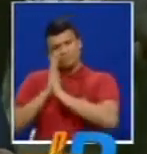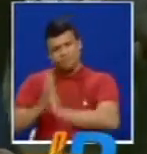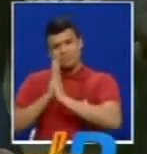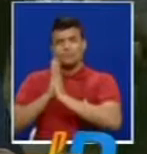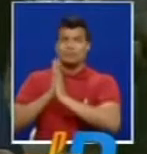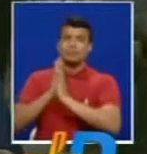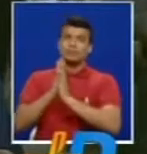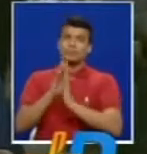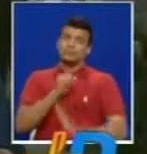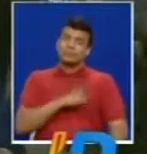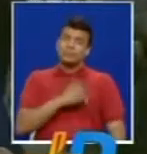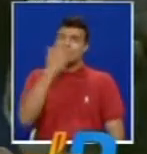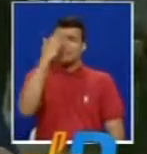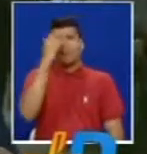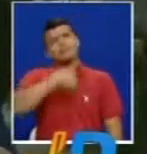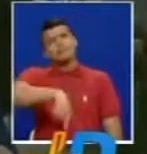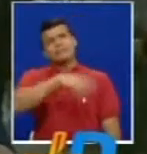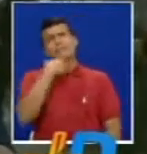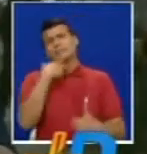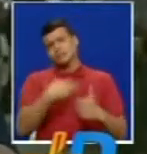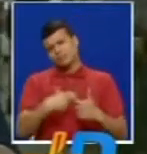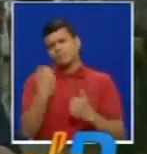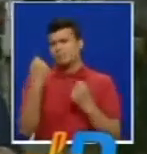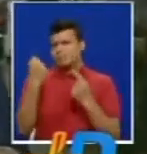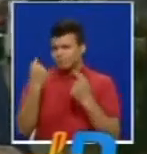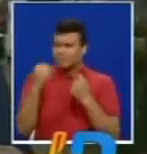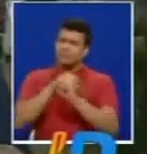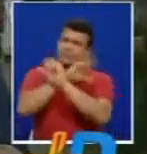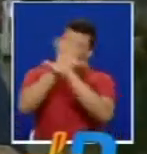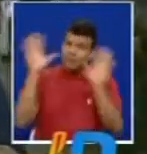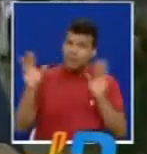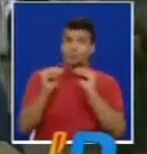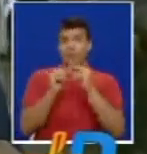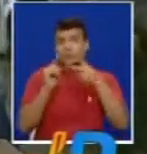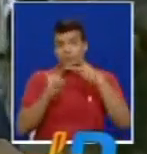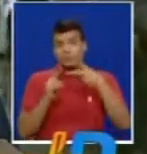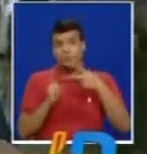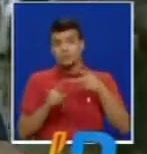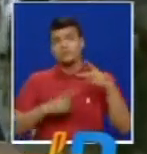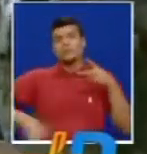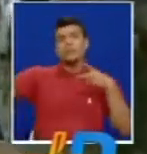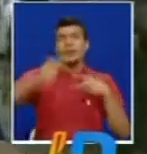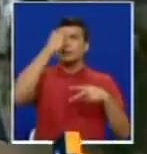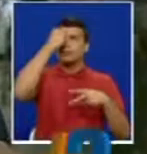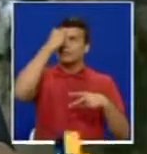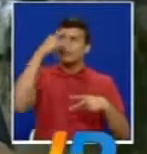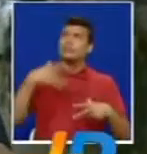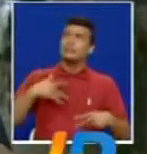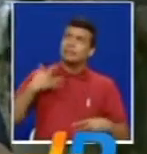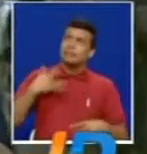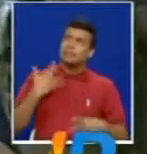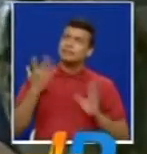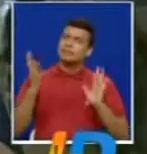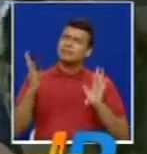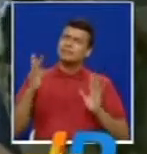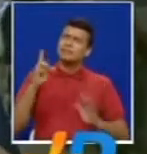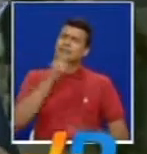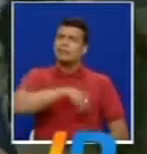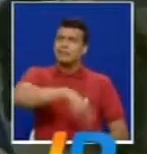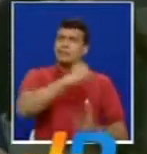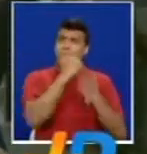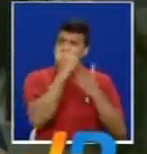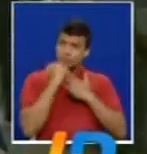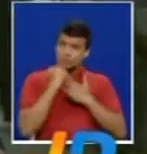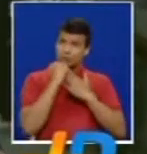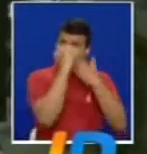pues, primero entiendan la gravedad del asunto y segundo, pues, de que se concienticen de que requerimos de su